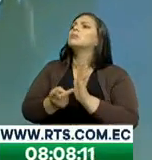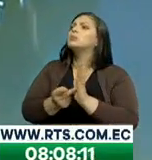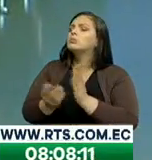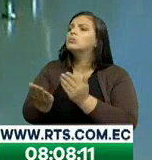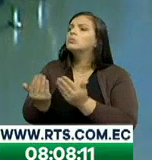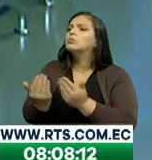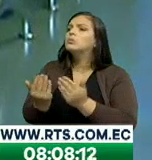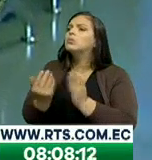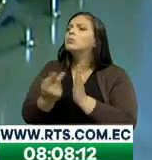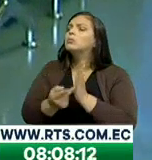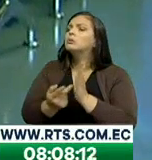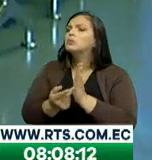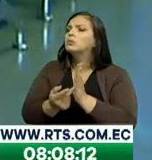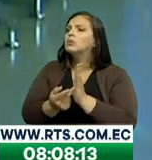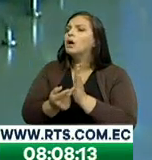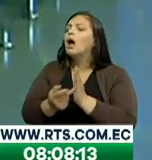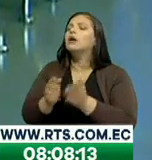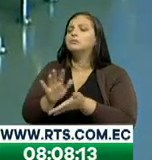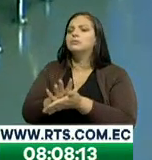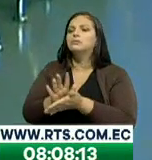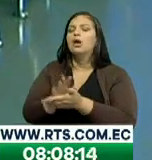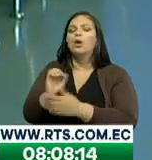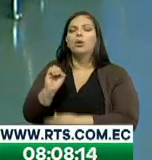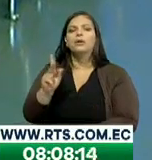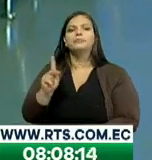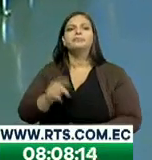Ah, ya, ok, señor. Entonces,